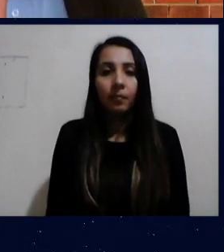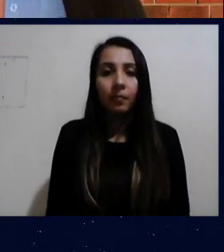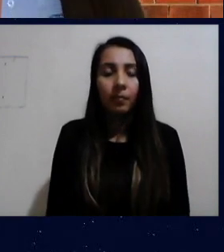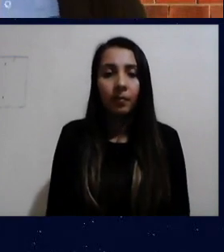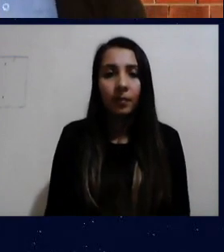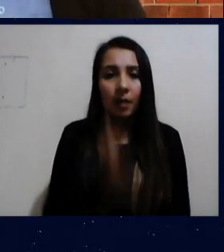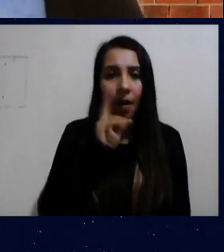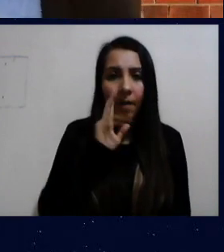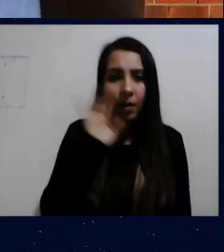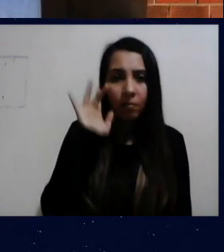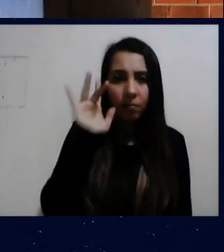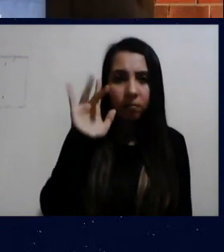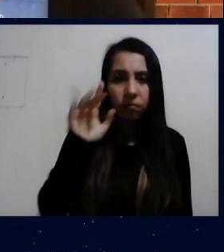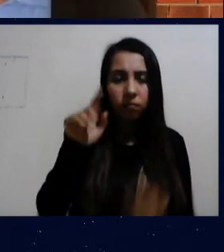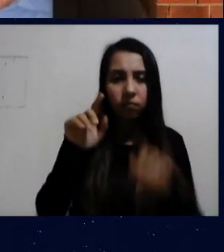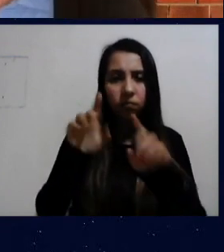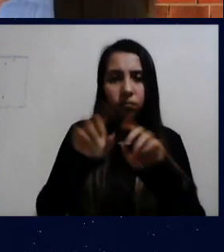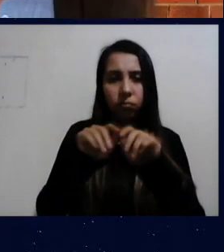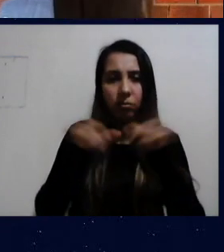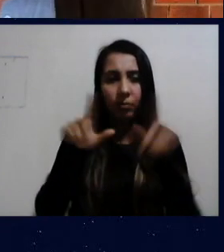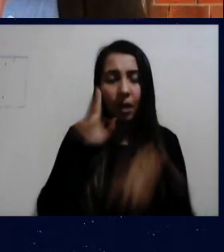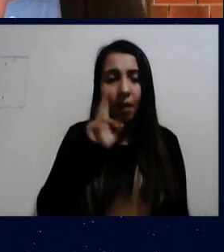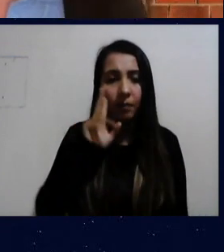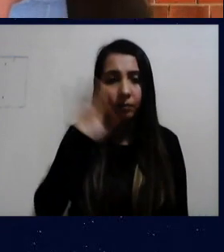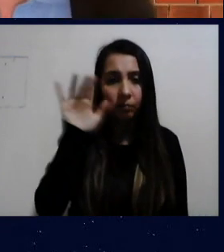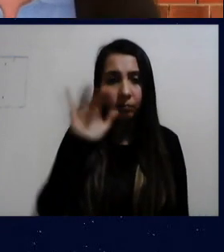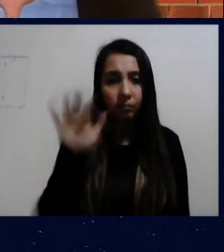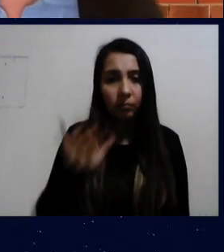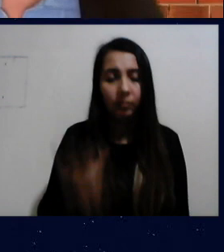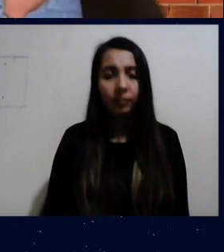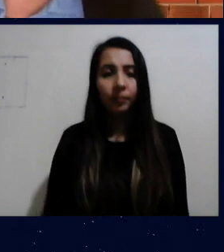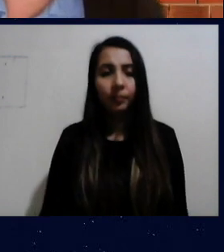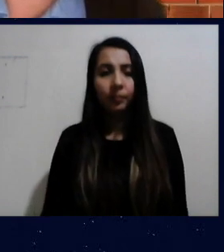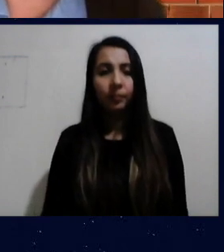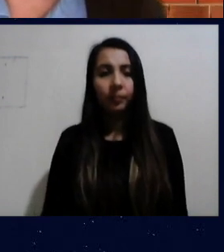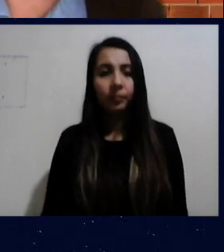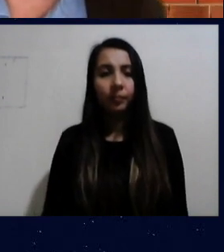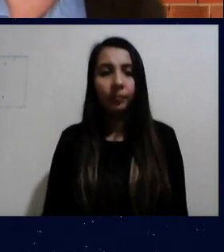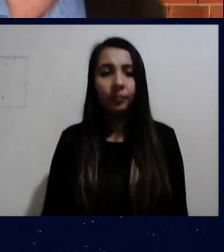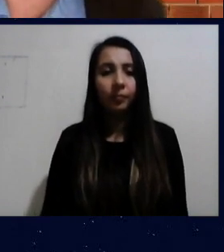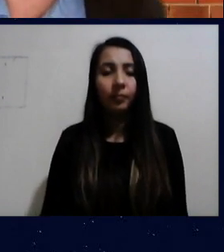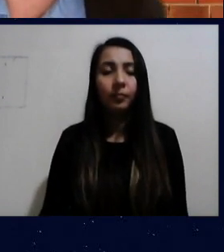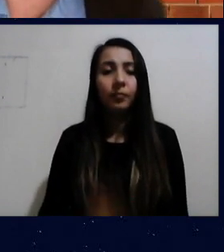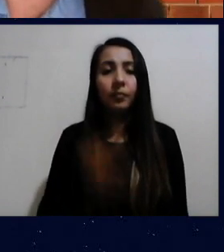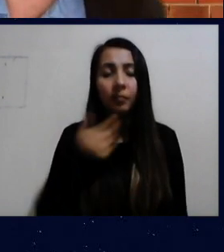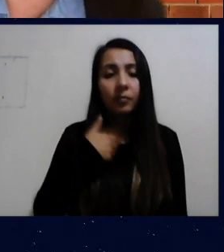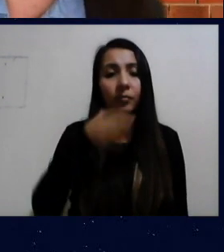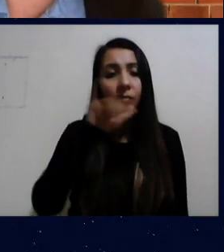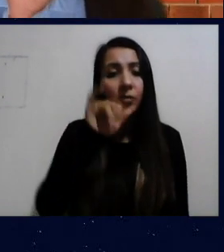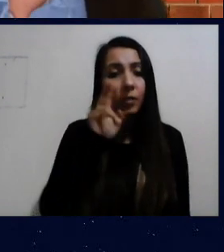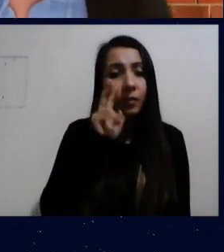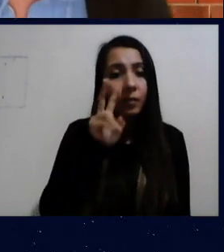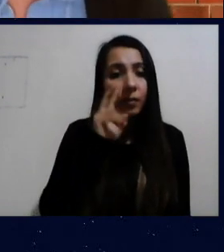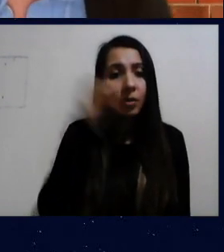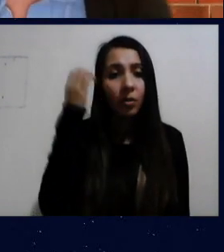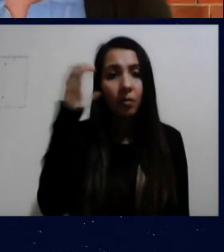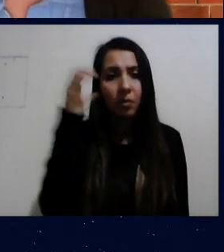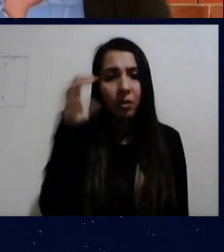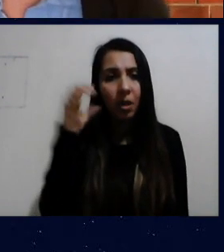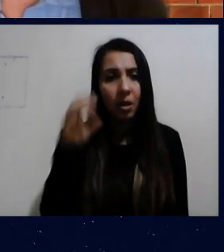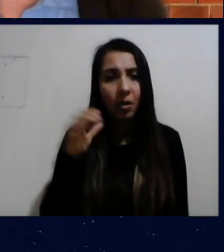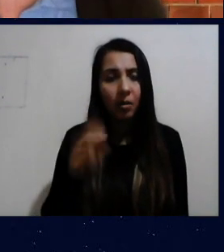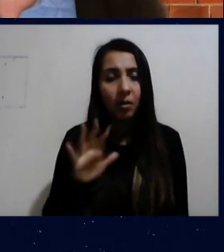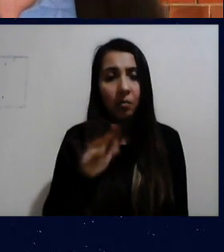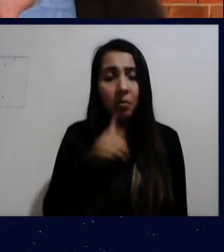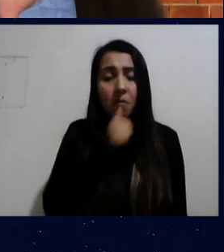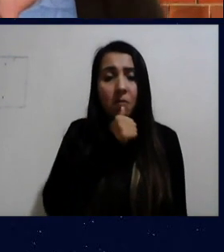Sí, estoy viendo que en los comentarios aún no aparece ninguna pregunta, ni de YouTube ni de Facebook. Así